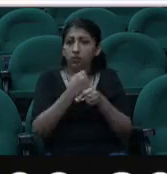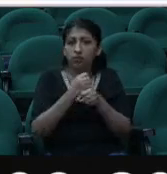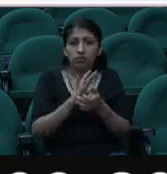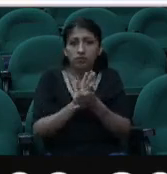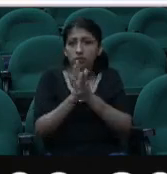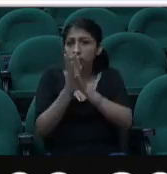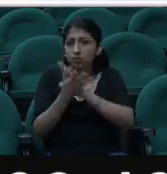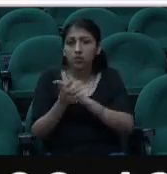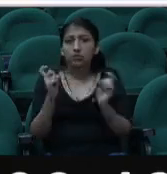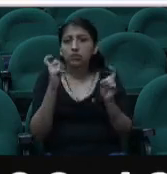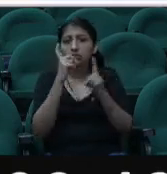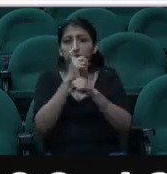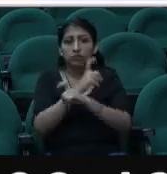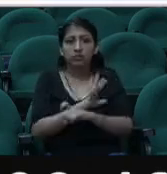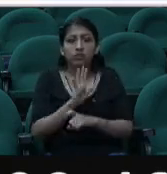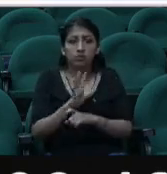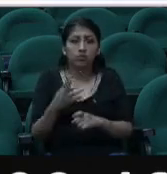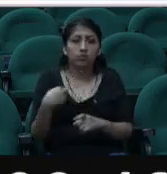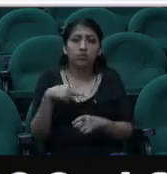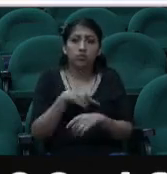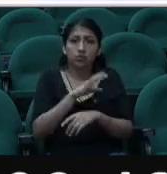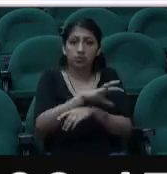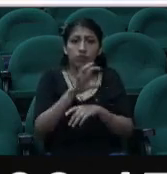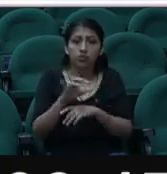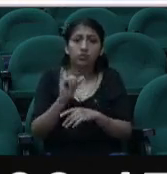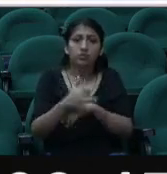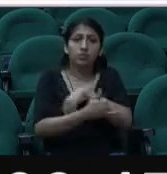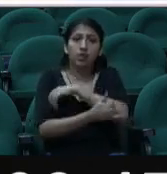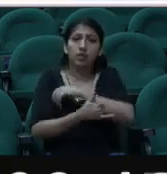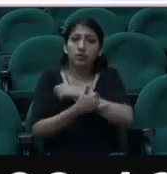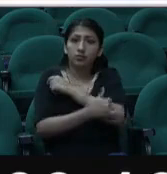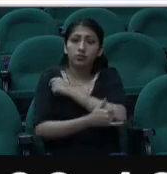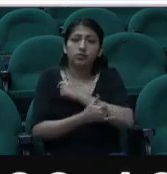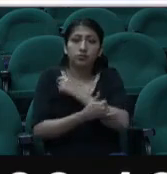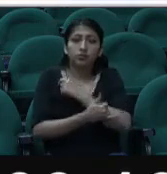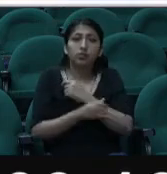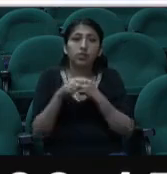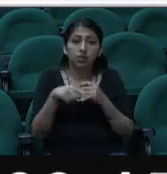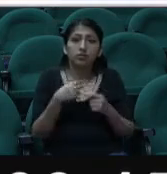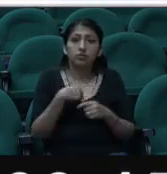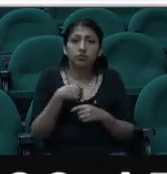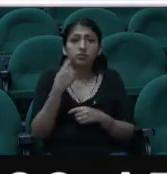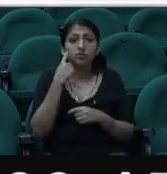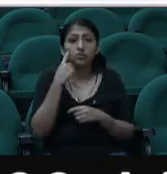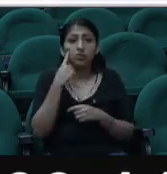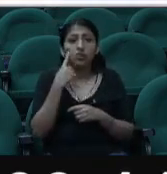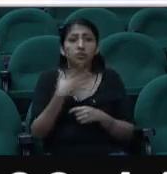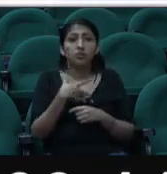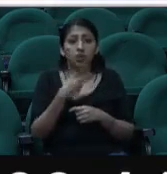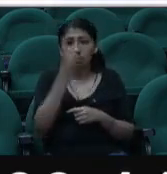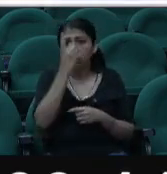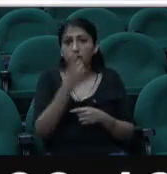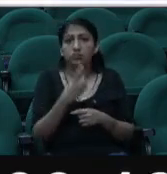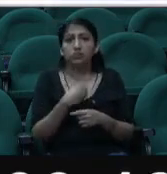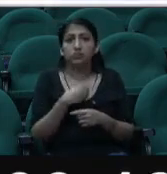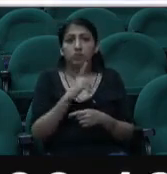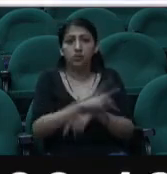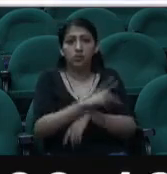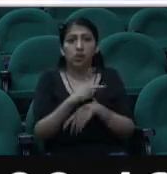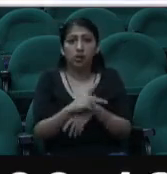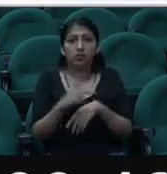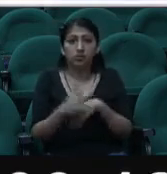las oportunidades difíciles que atraviesan nuestra provincia y nuestro país eso ha permitido que tomemos la decisión por